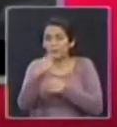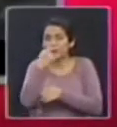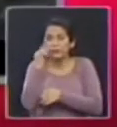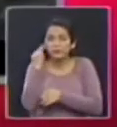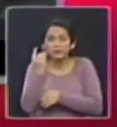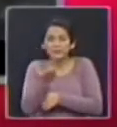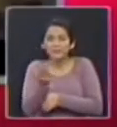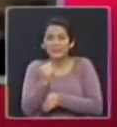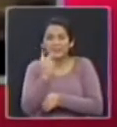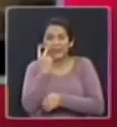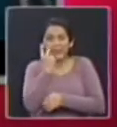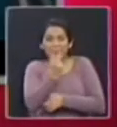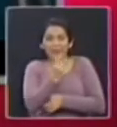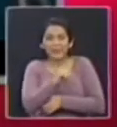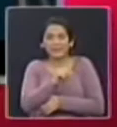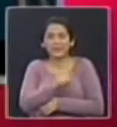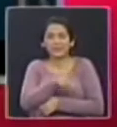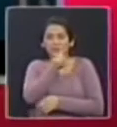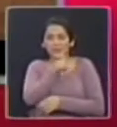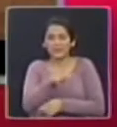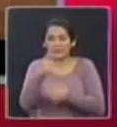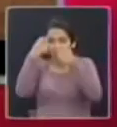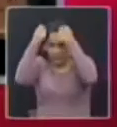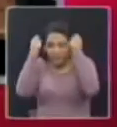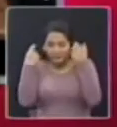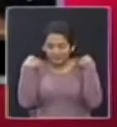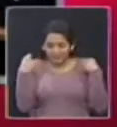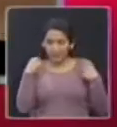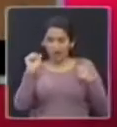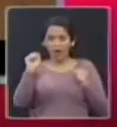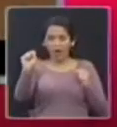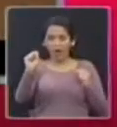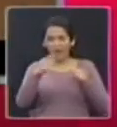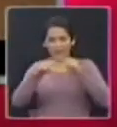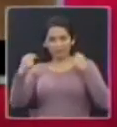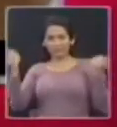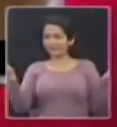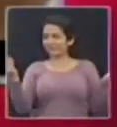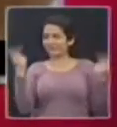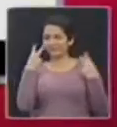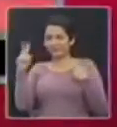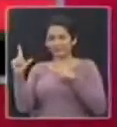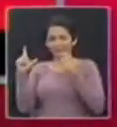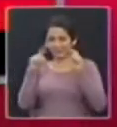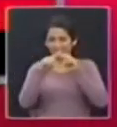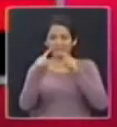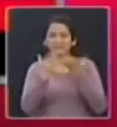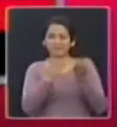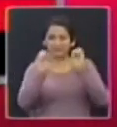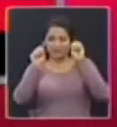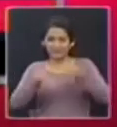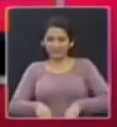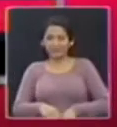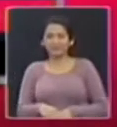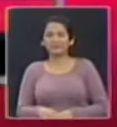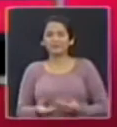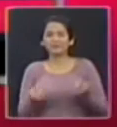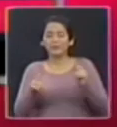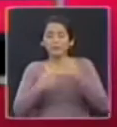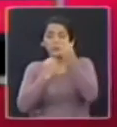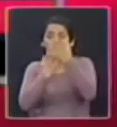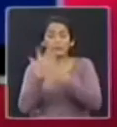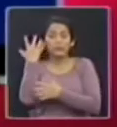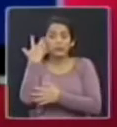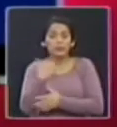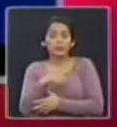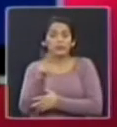de superhéroes, y sobre todo queremos a todos invitarles para el día de mañana, el día jueves 21 de septiembre, que